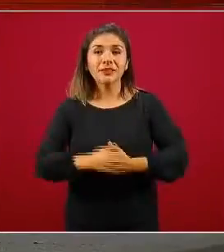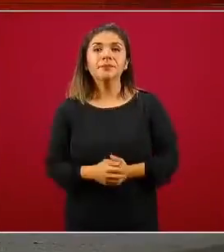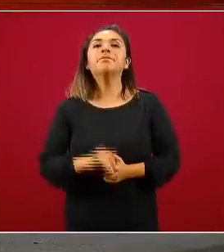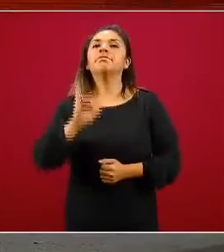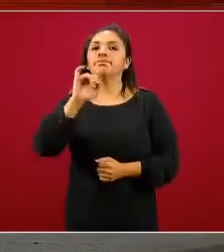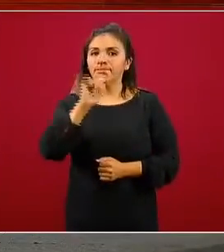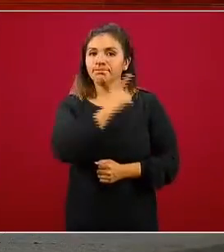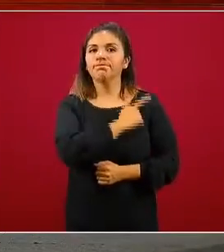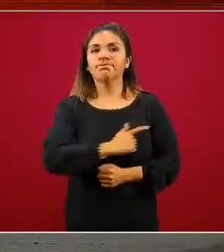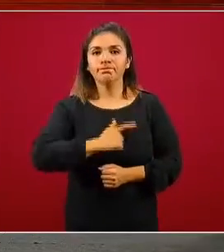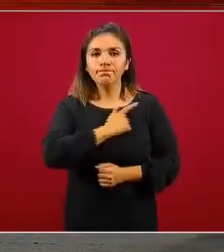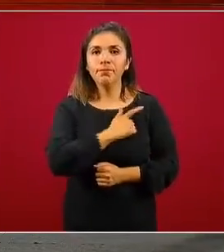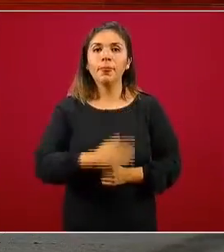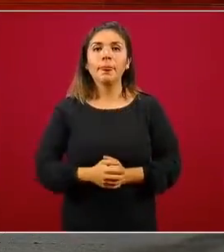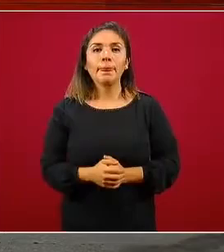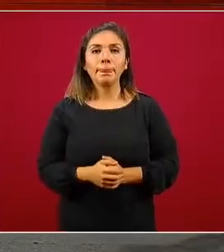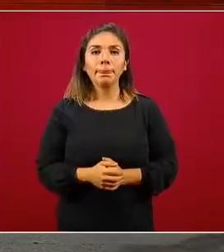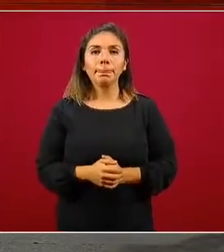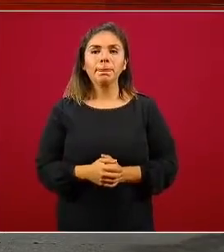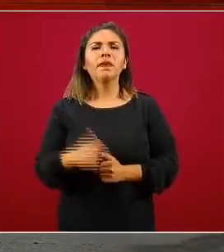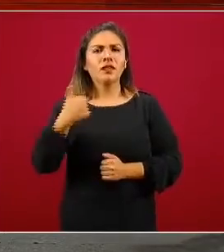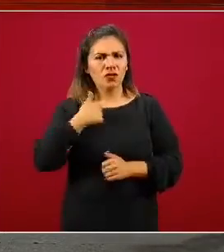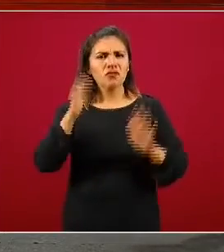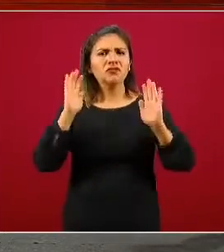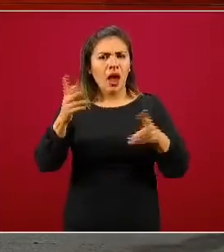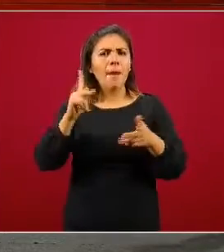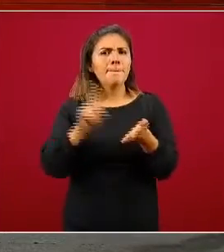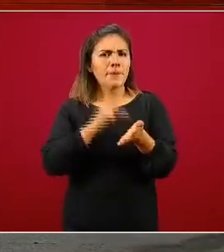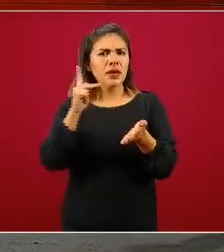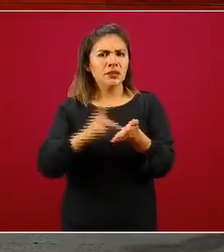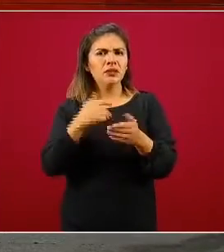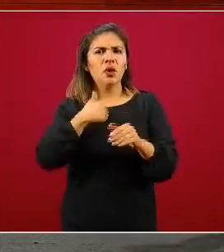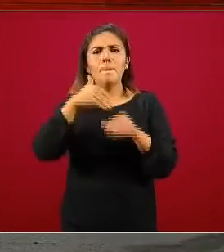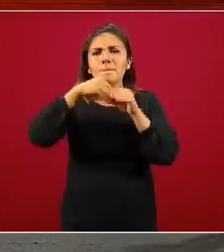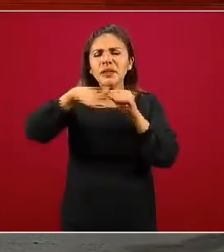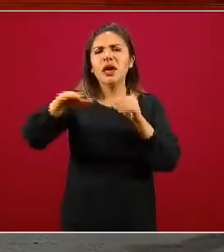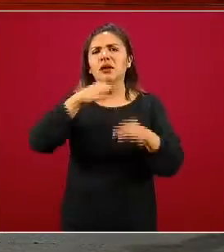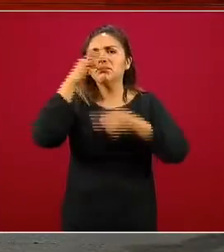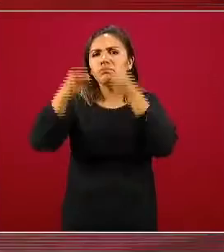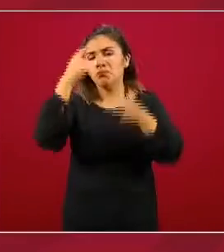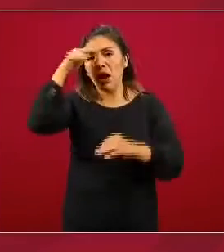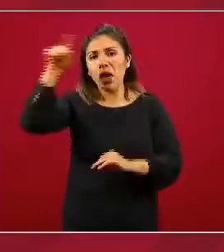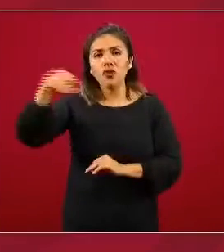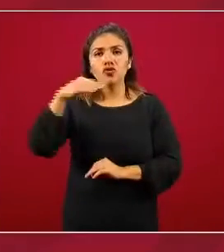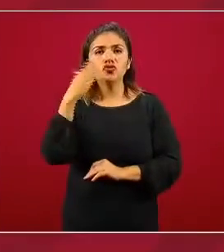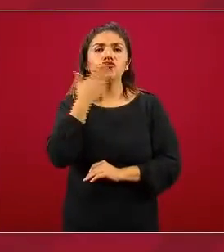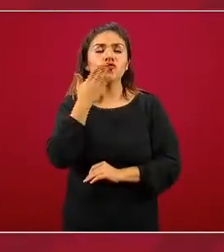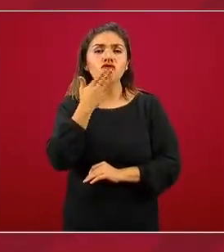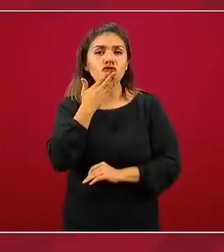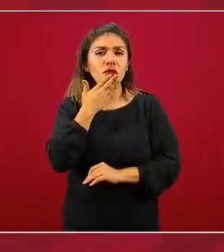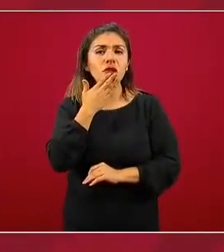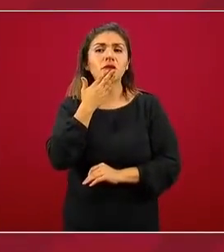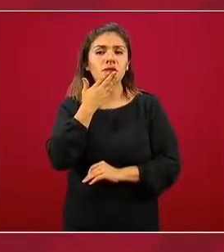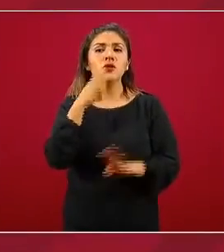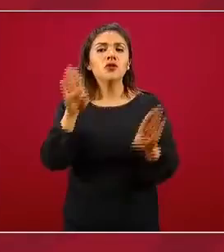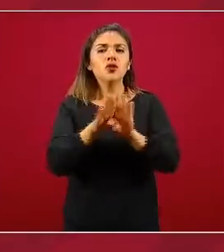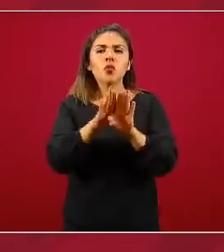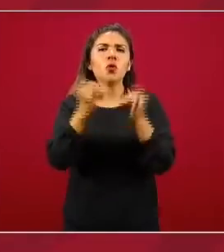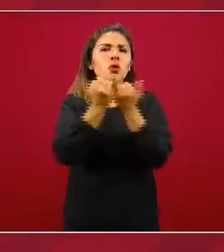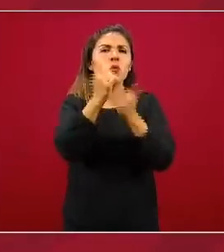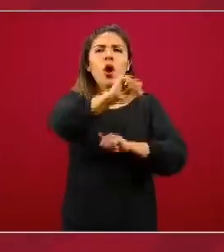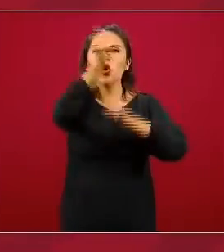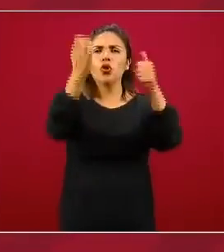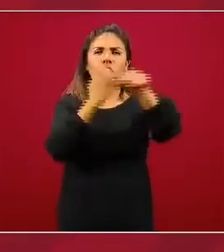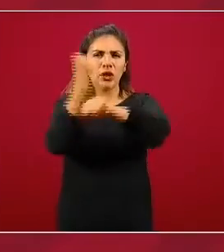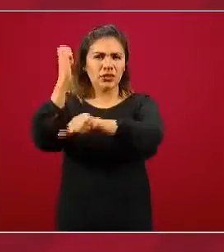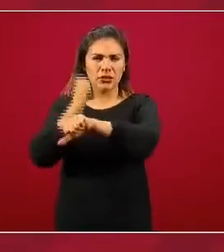gusto. De hecho, he grabado mensajes específicamente para Sonora con un mensaje semejante al que he grabado para otras